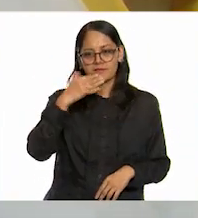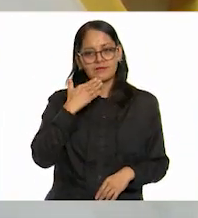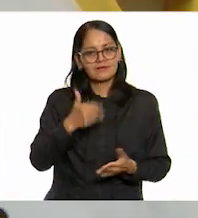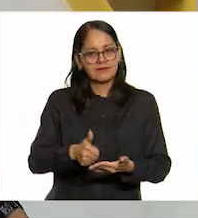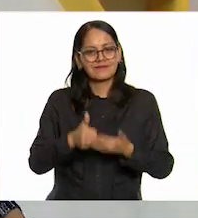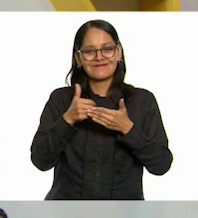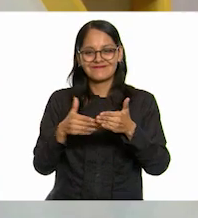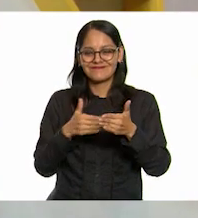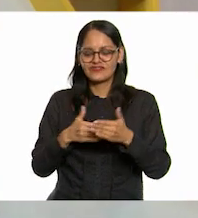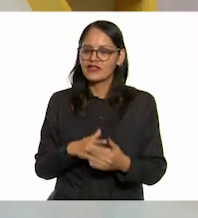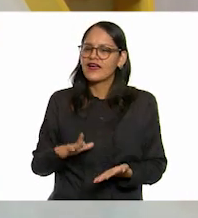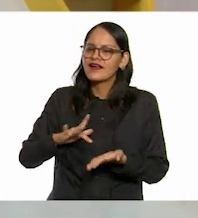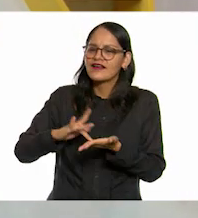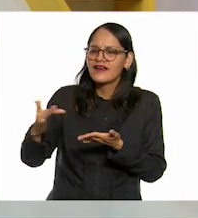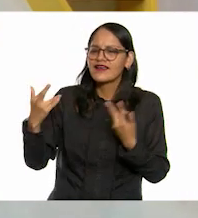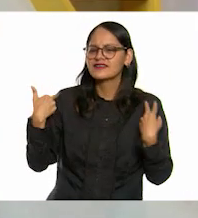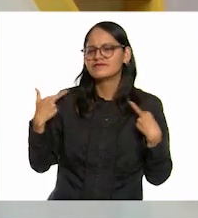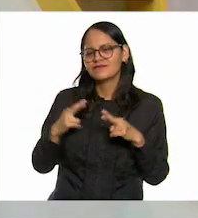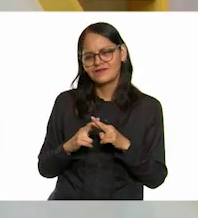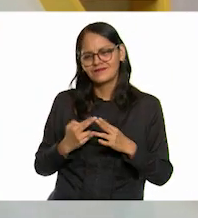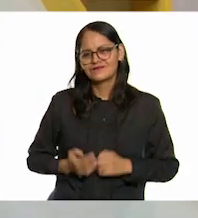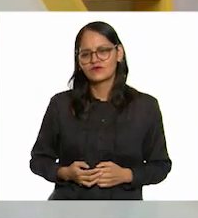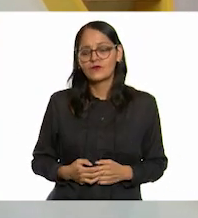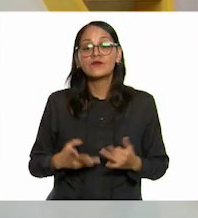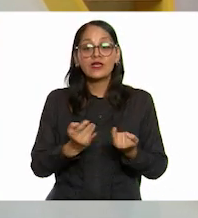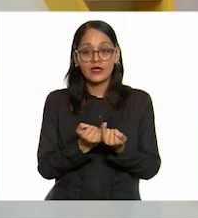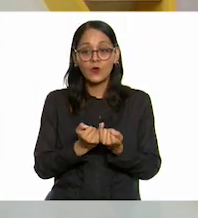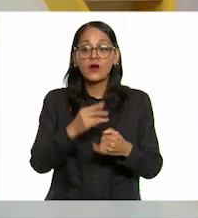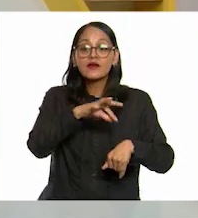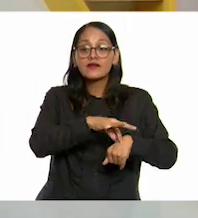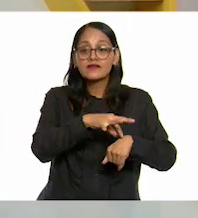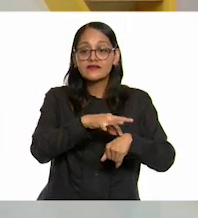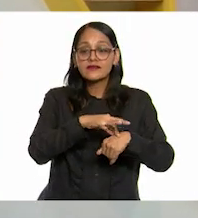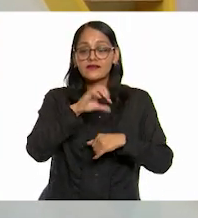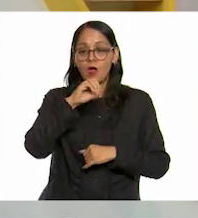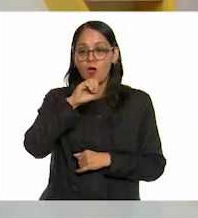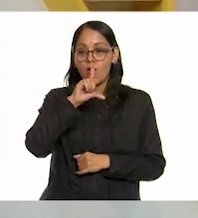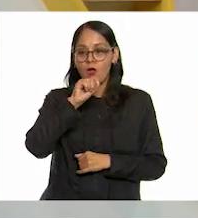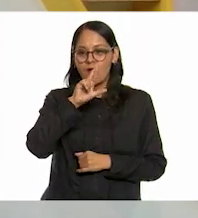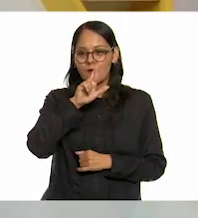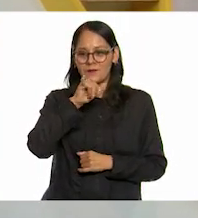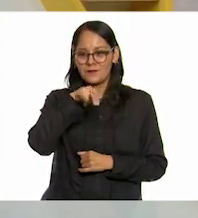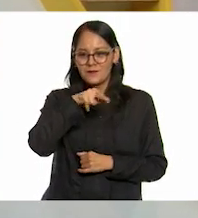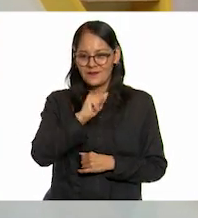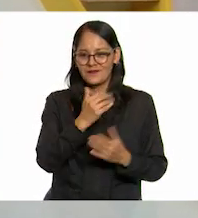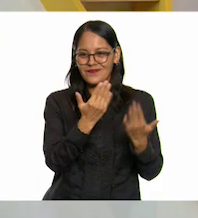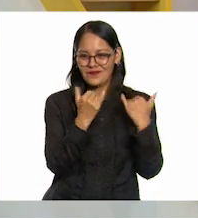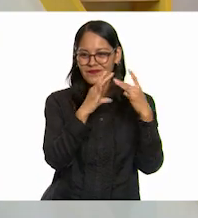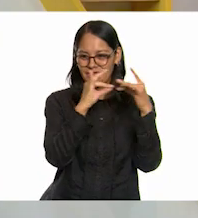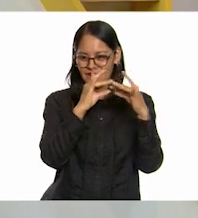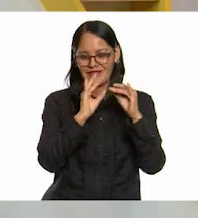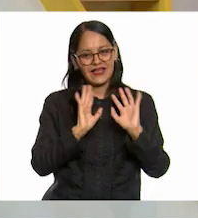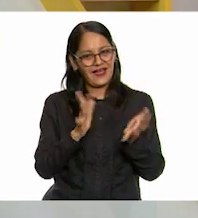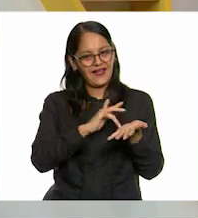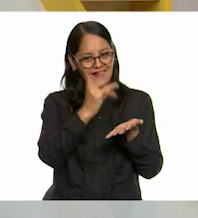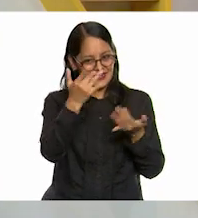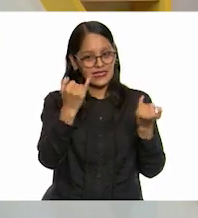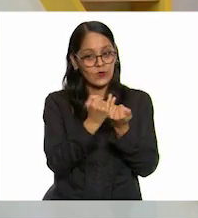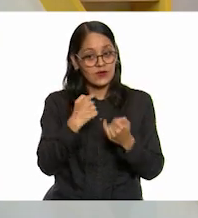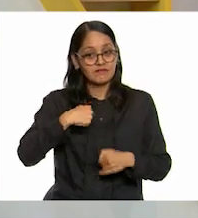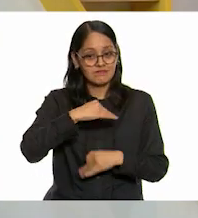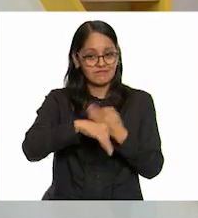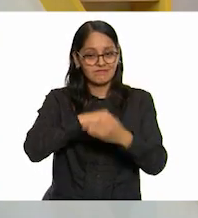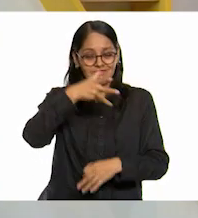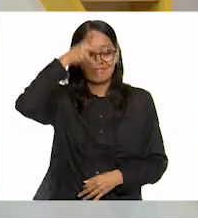gastronómica. Gracias, maestra Adri. Y también a la doctora Olorina por todo lo que nos enseñó el día de hoy y todo lo que